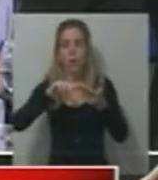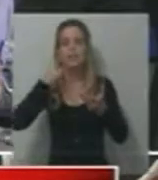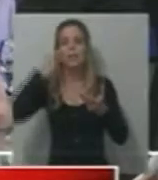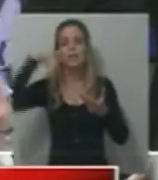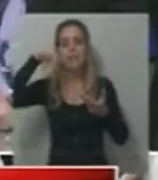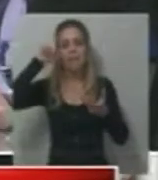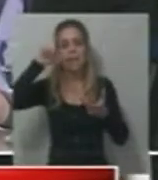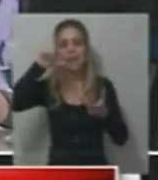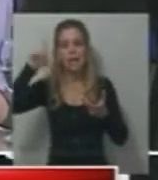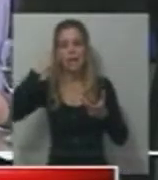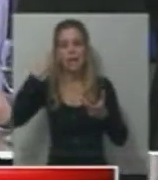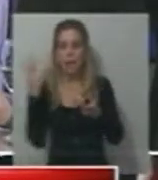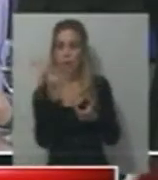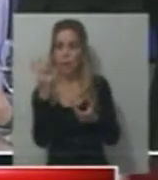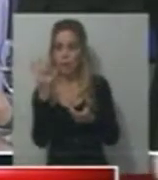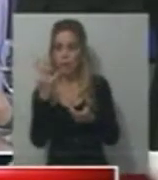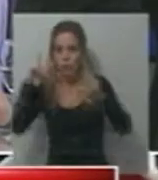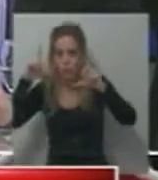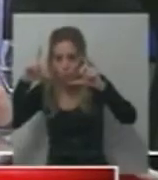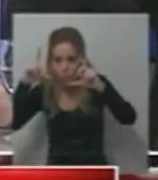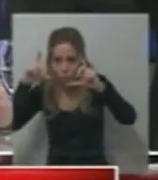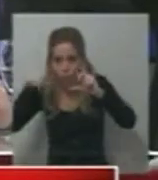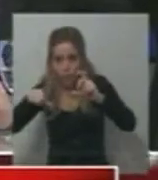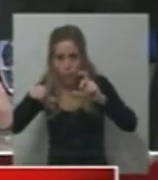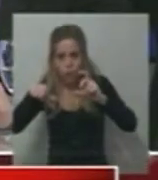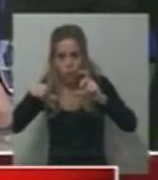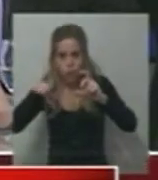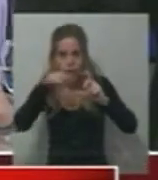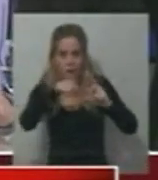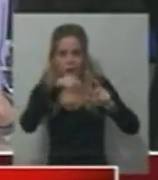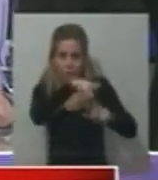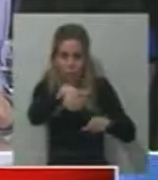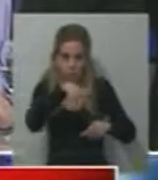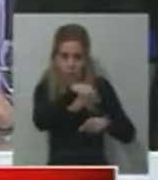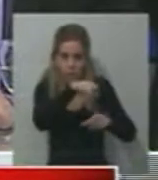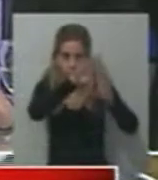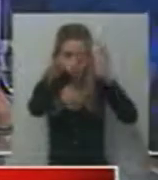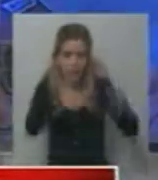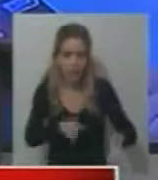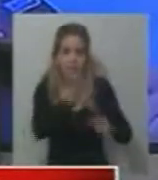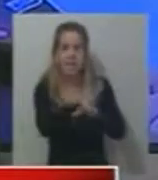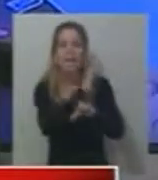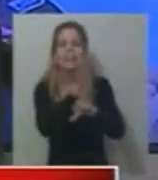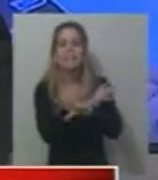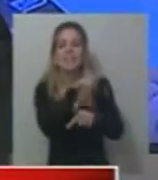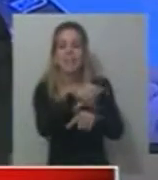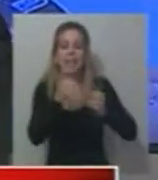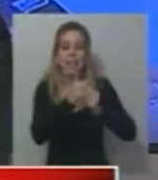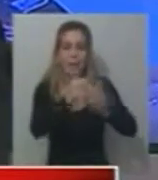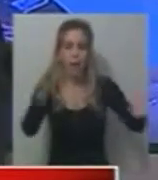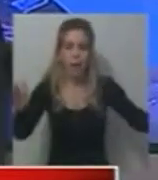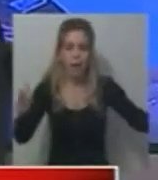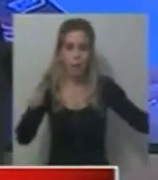bueno, ahí en Bolivia. Tiene el nombre de la mamá de Tinelli. Me parece interesante porque, digo, esa es una foto que políticamente